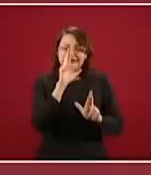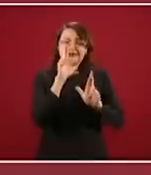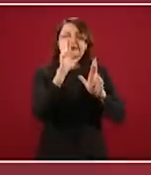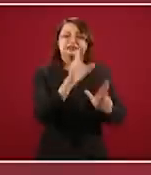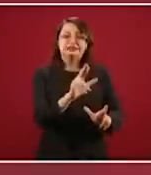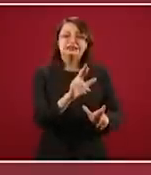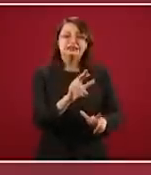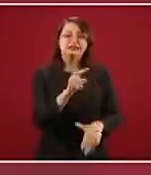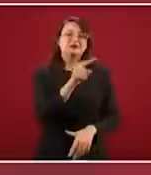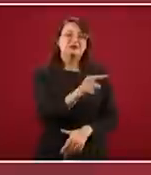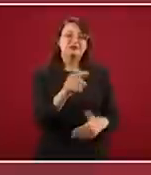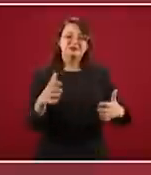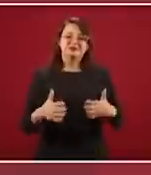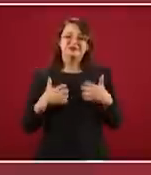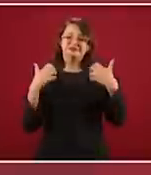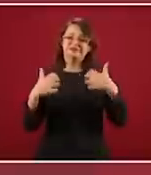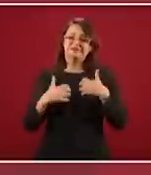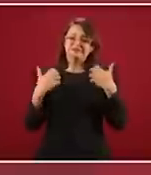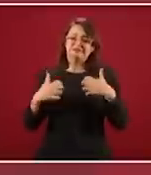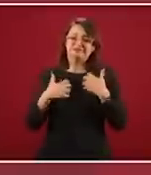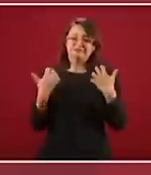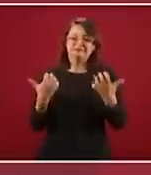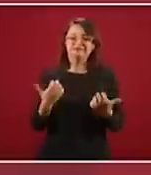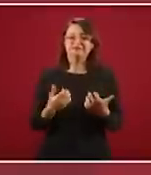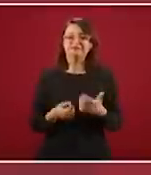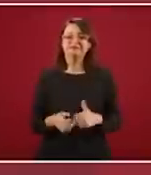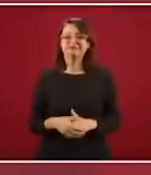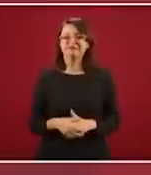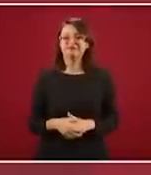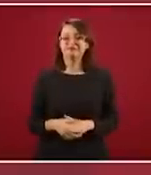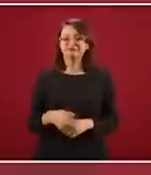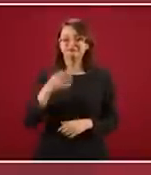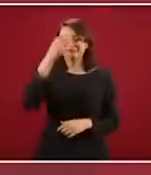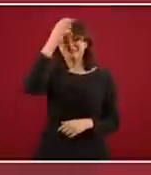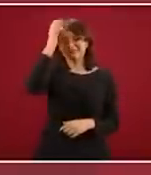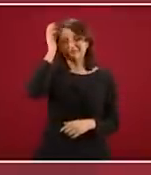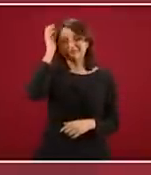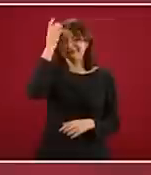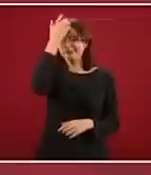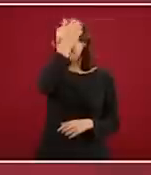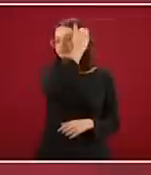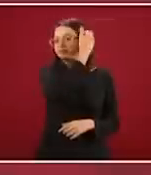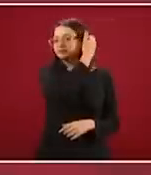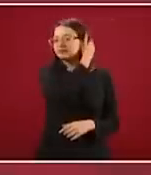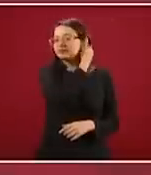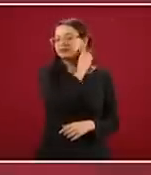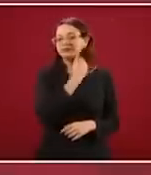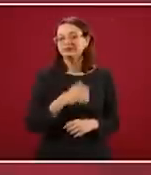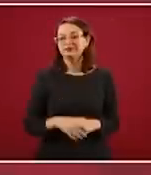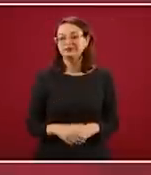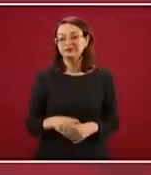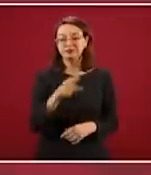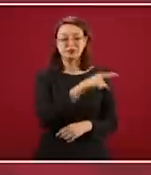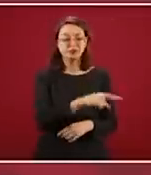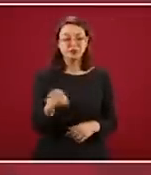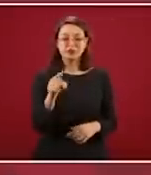la inconformidad en algunos medios, pues, o sea, son líneas ágatas en